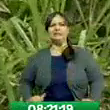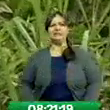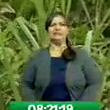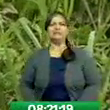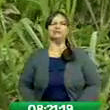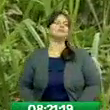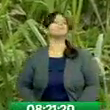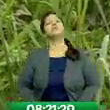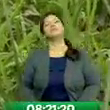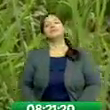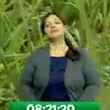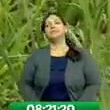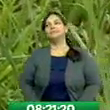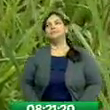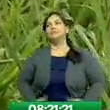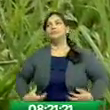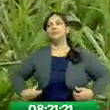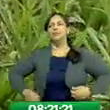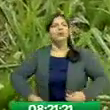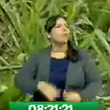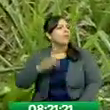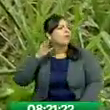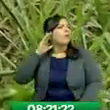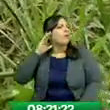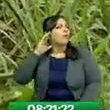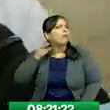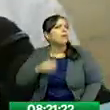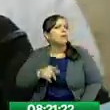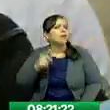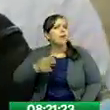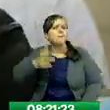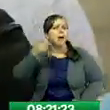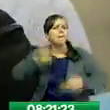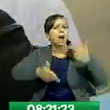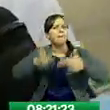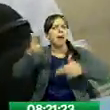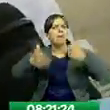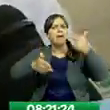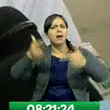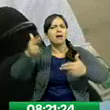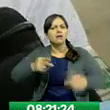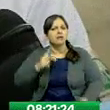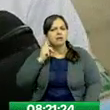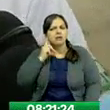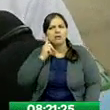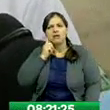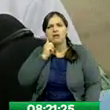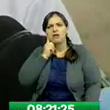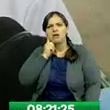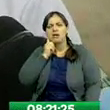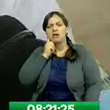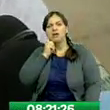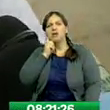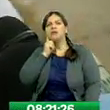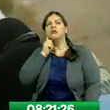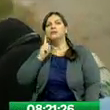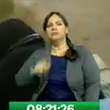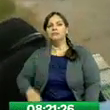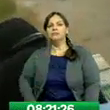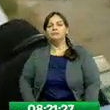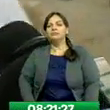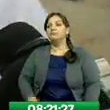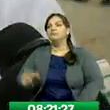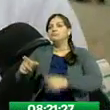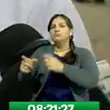cargo. Se escuchó la balacera aquí. Y la versión de la gente más cercana,